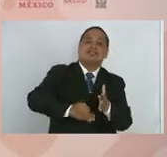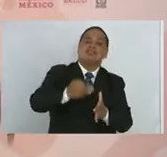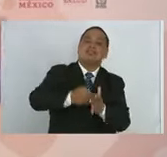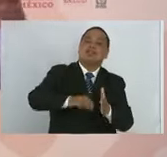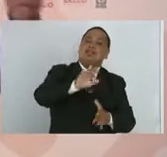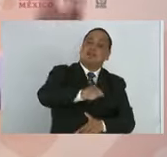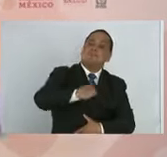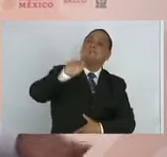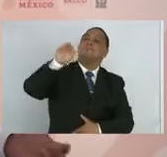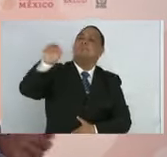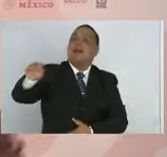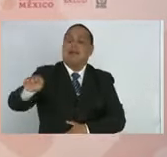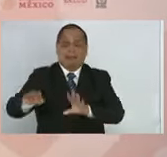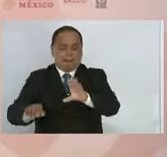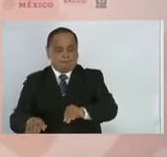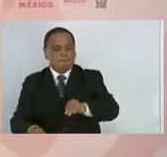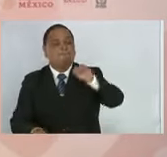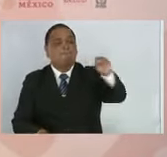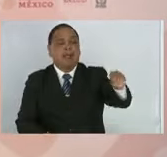en todo el país